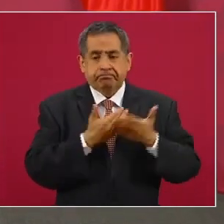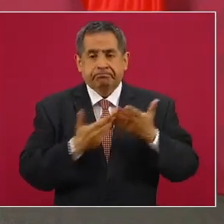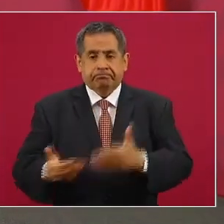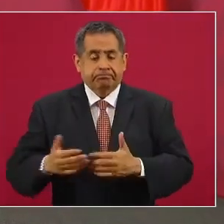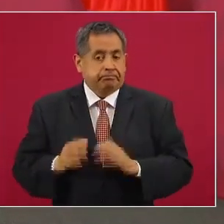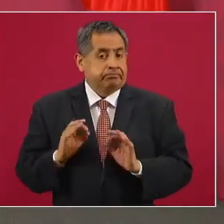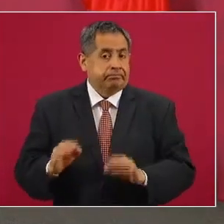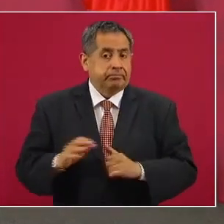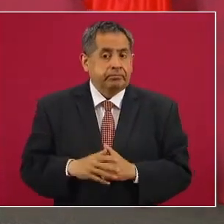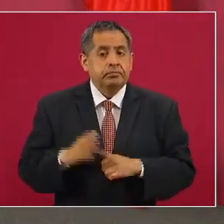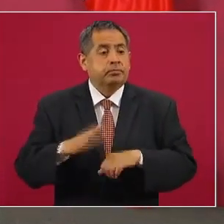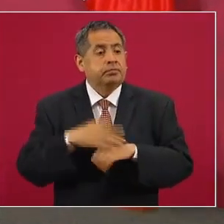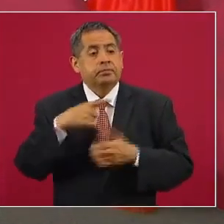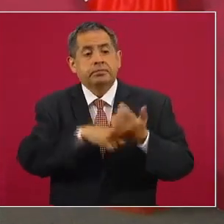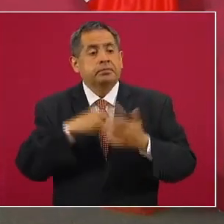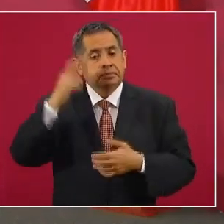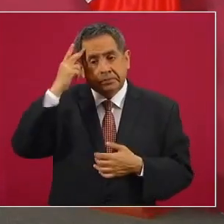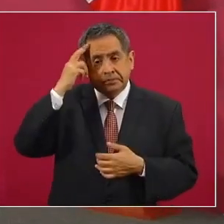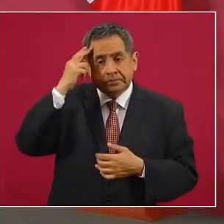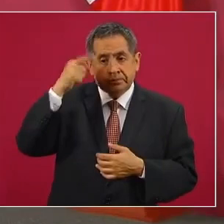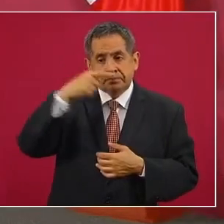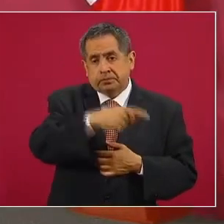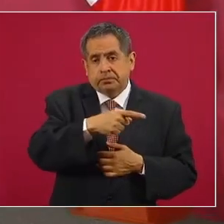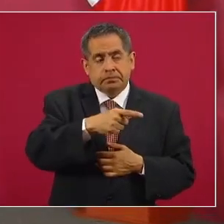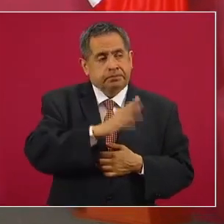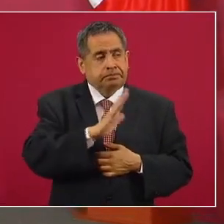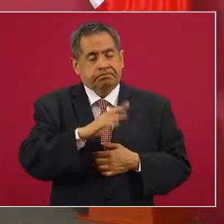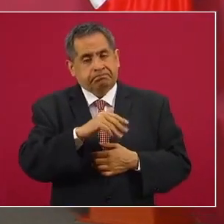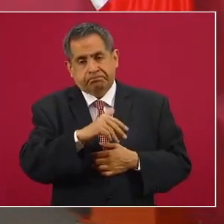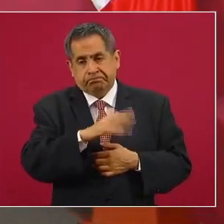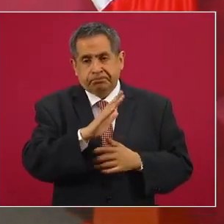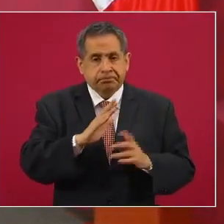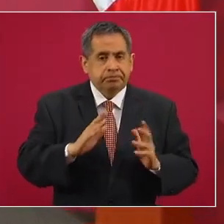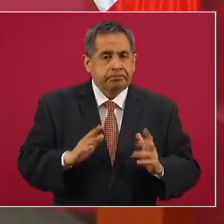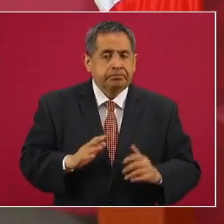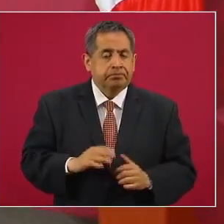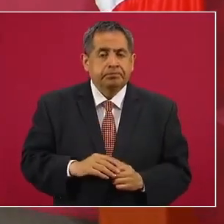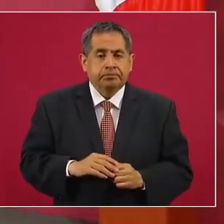ya que Porfirio Díaz había emprendido